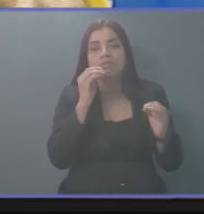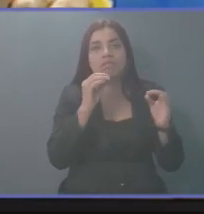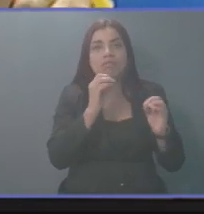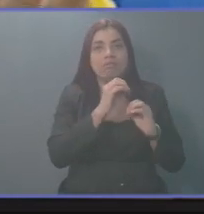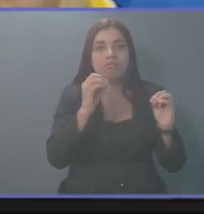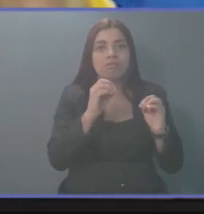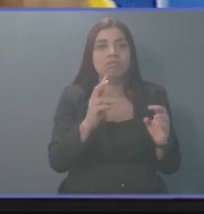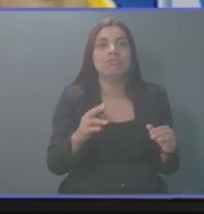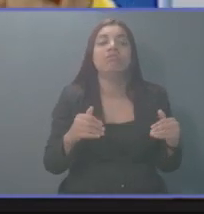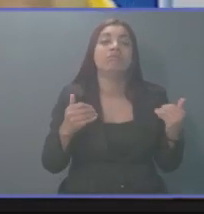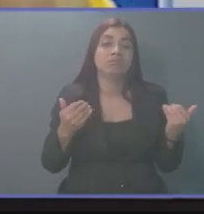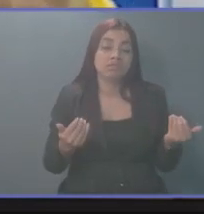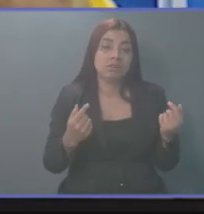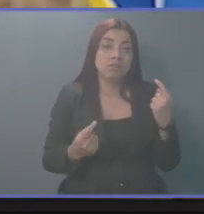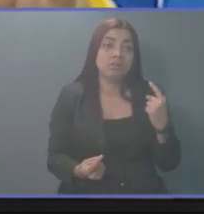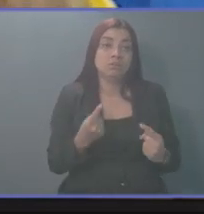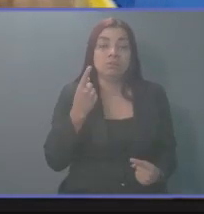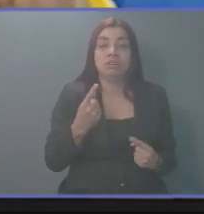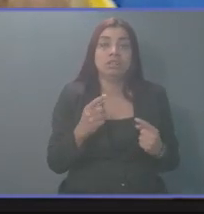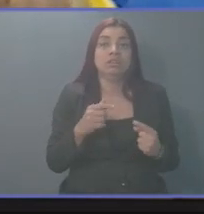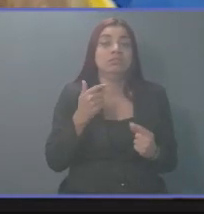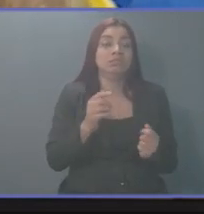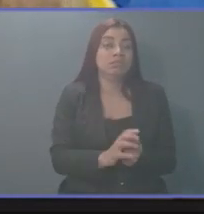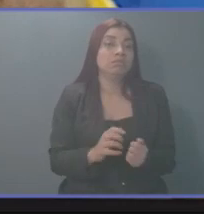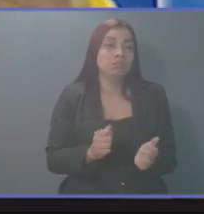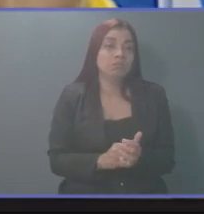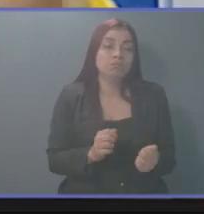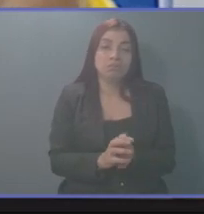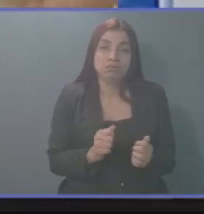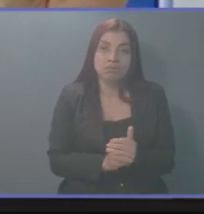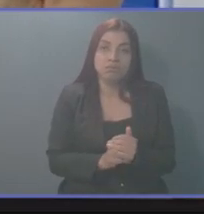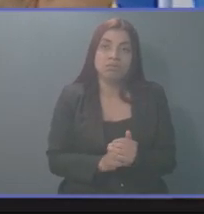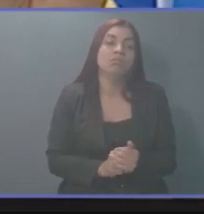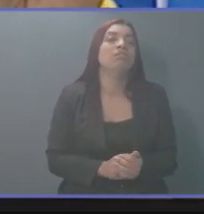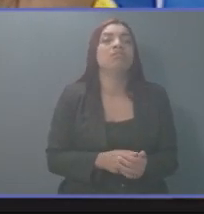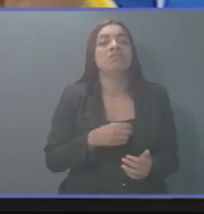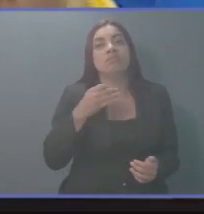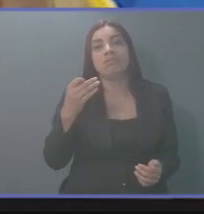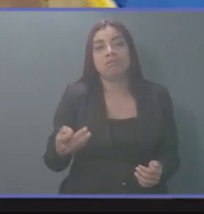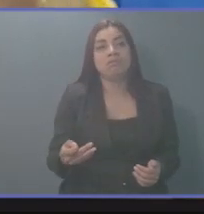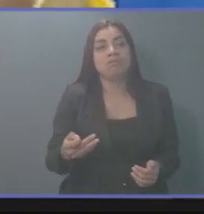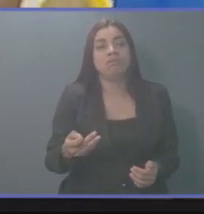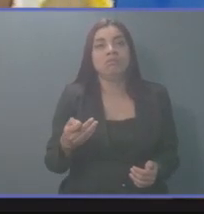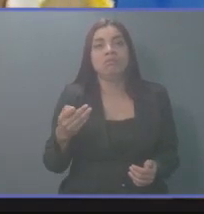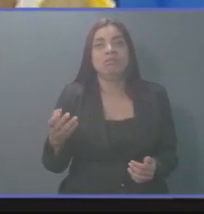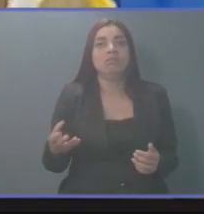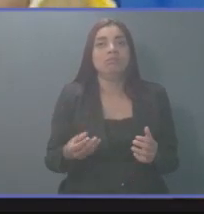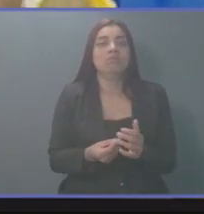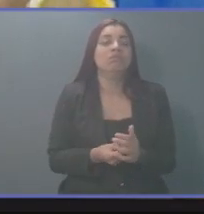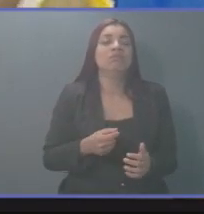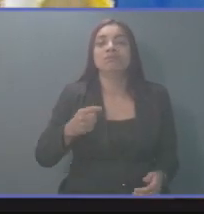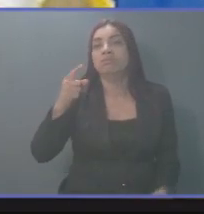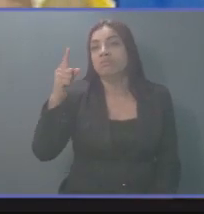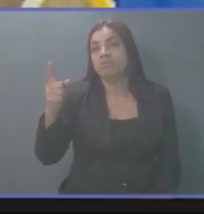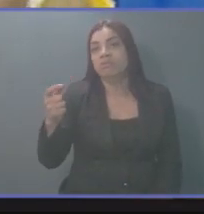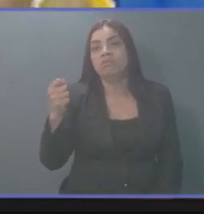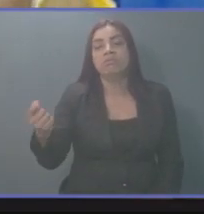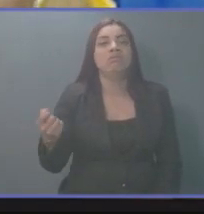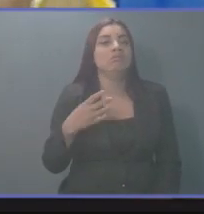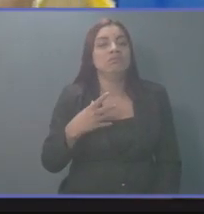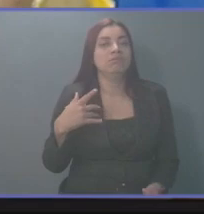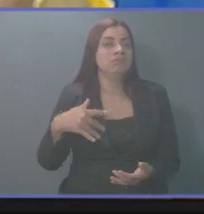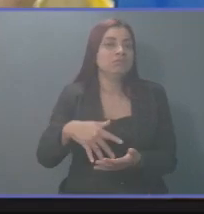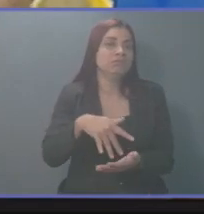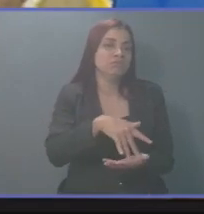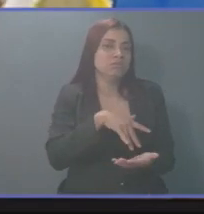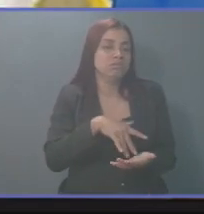qué es lo que ha ocurrido, cuáles fueron las causas de la problemática. En adición, nos han dicho muchos